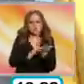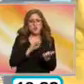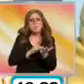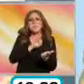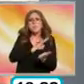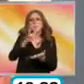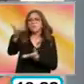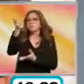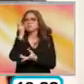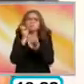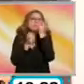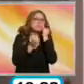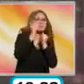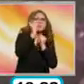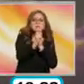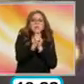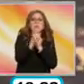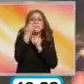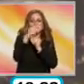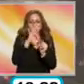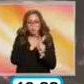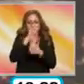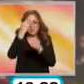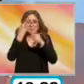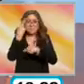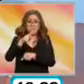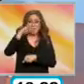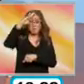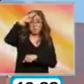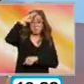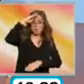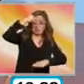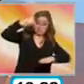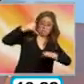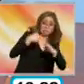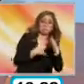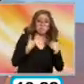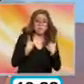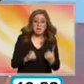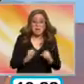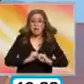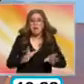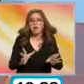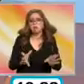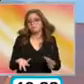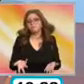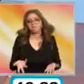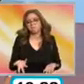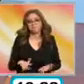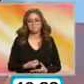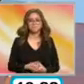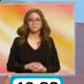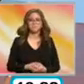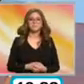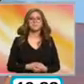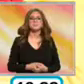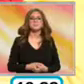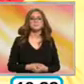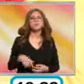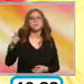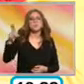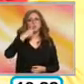manipularla, pero no tenemos un pensamiento profundo. O sea, tú dirías que sabemos muy